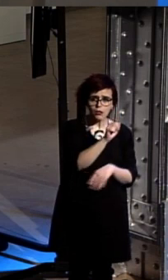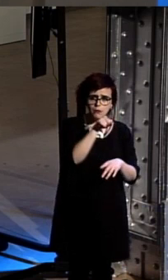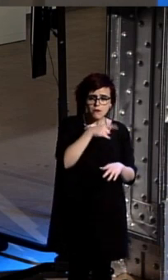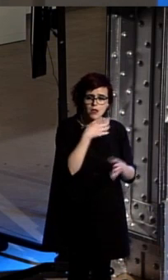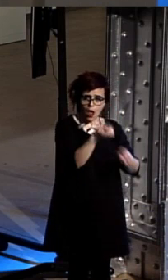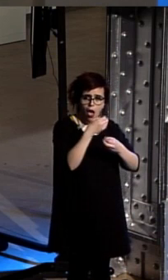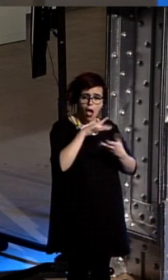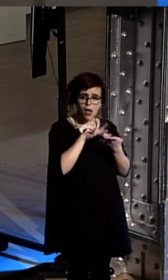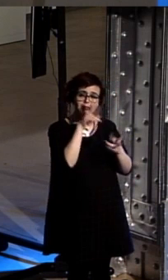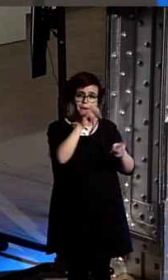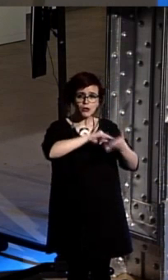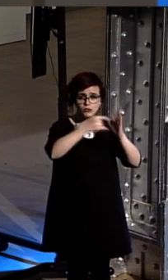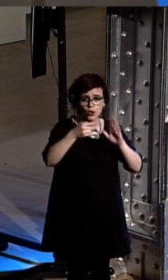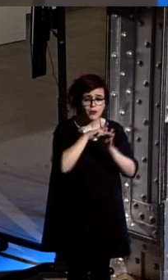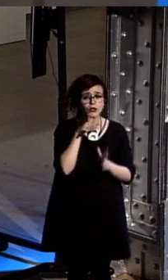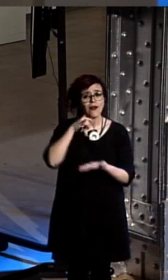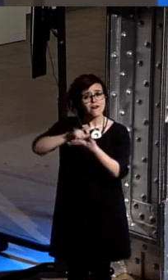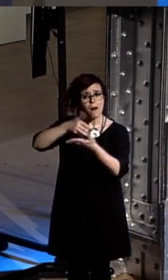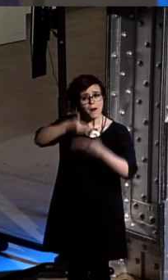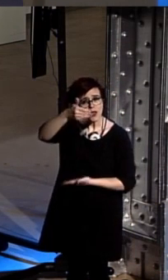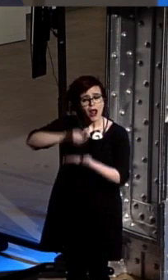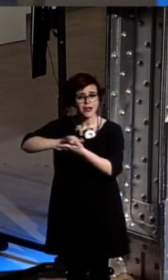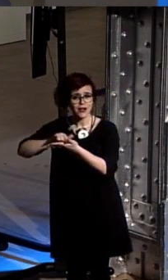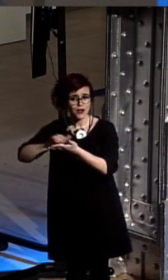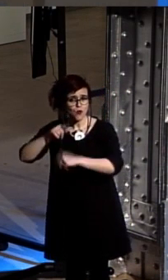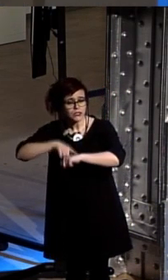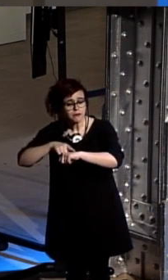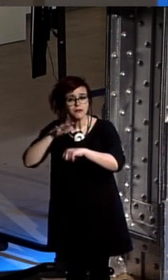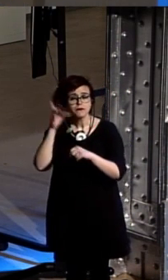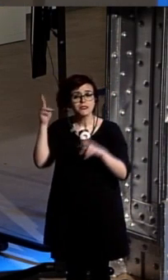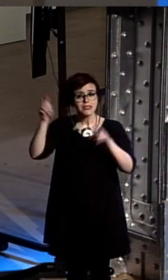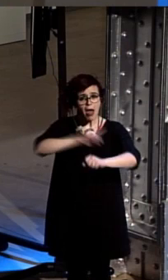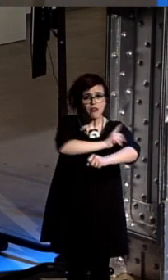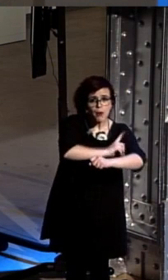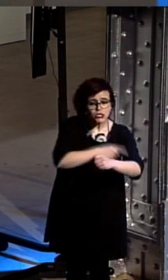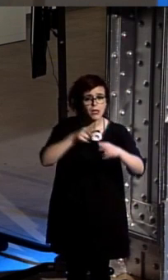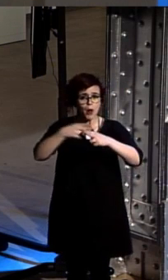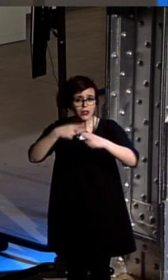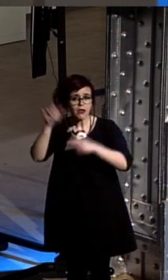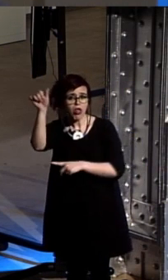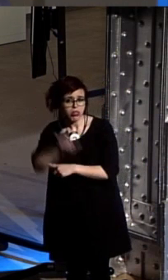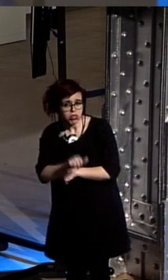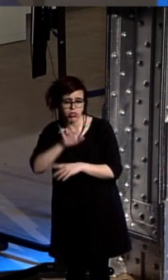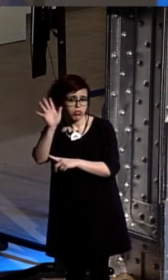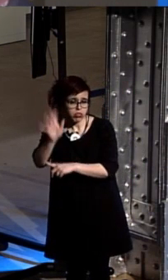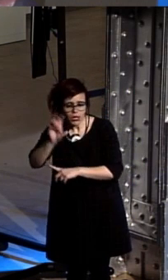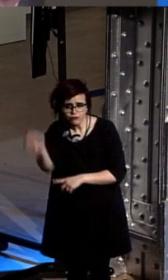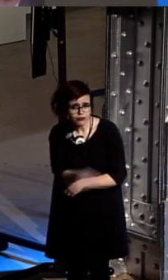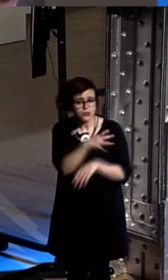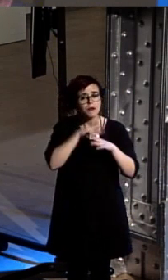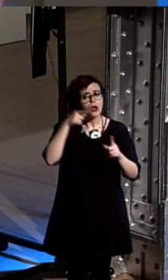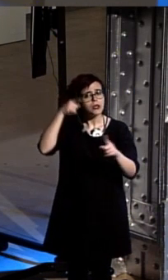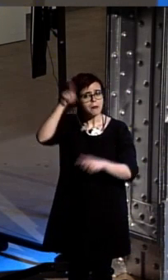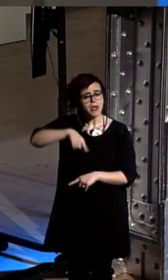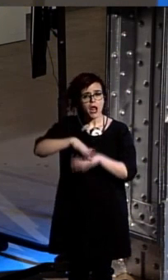tecnologías. Yo he escrito en el New York Times sobre los deportes, la política, el cine, pero me parece que hay objetivos mayores, como por ejemplo los objetivos